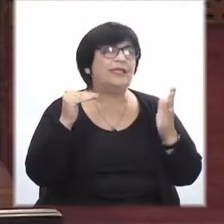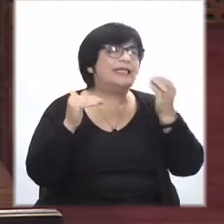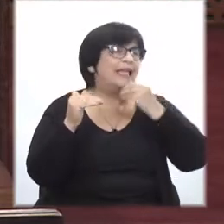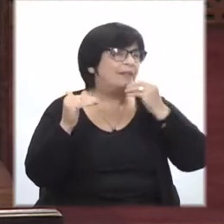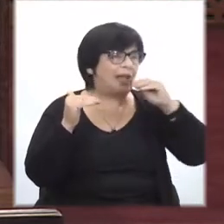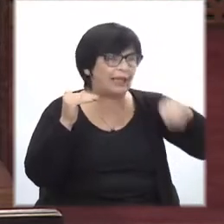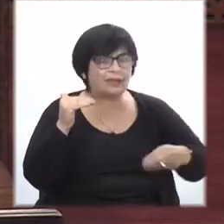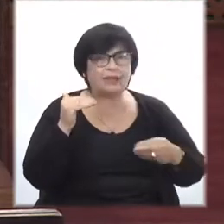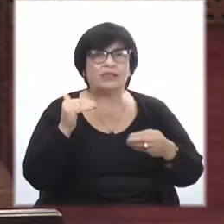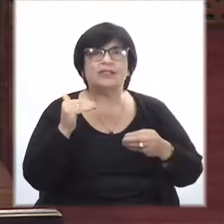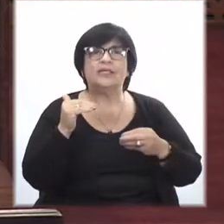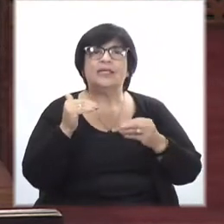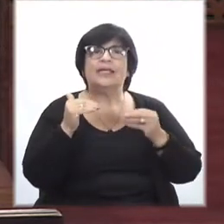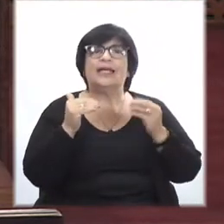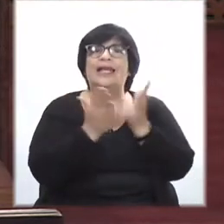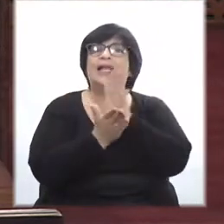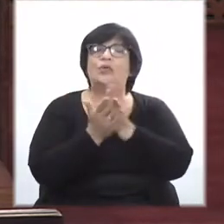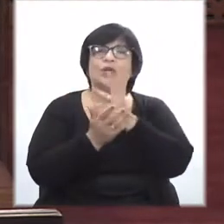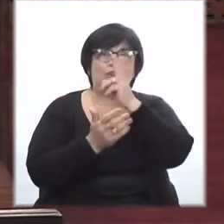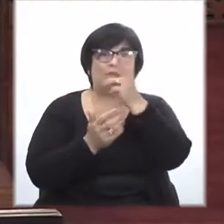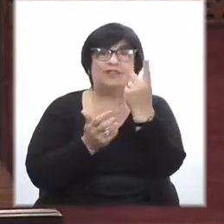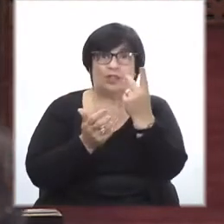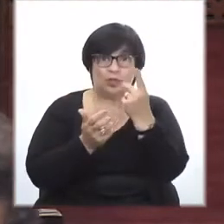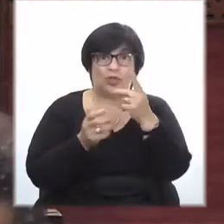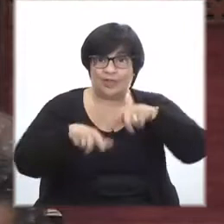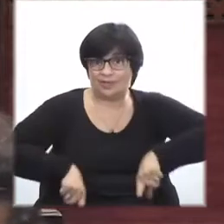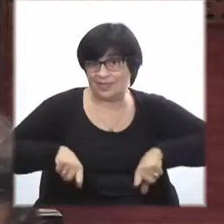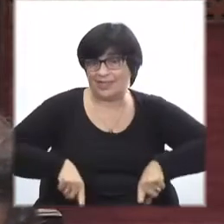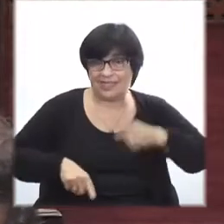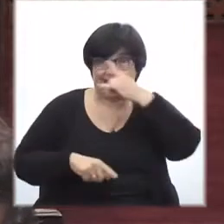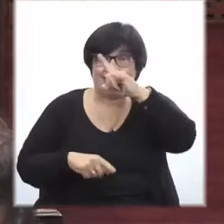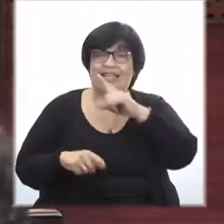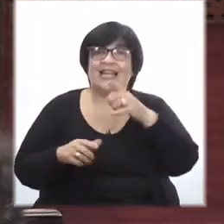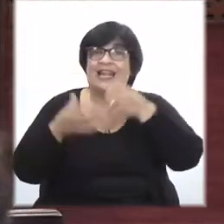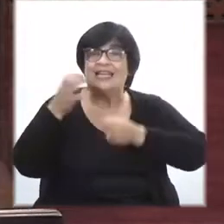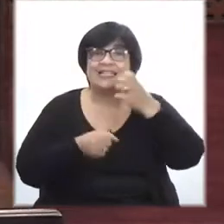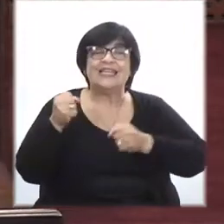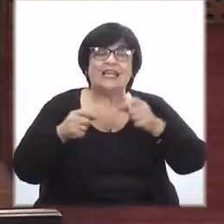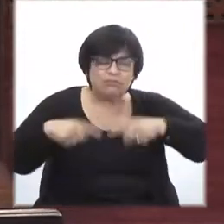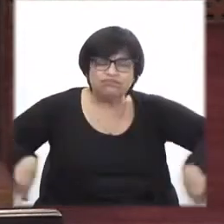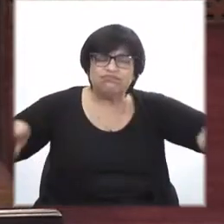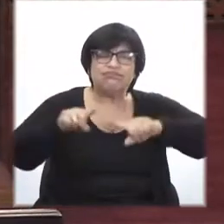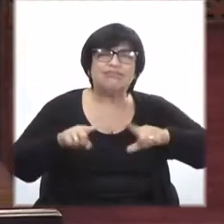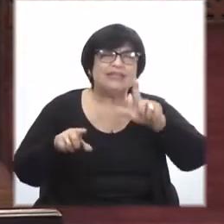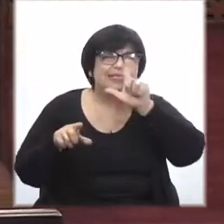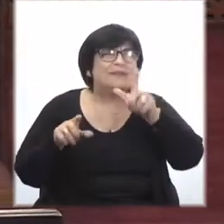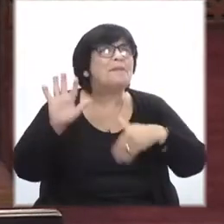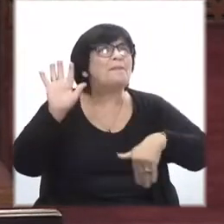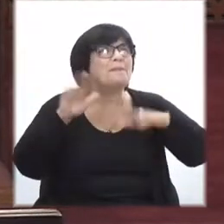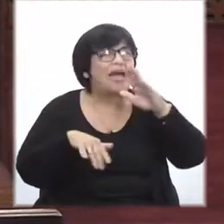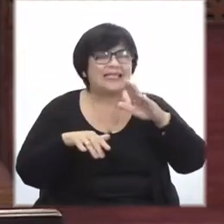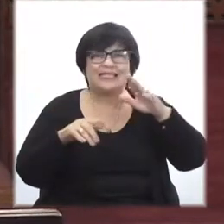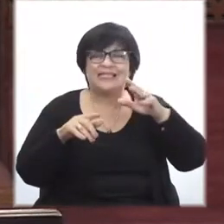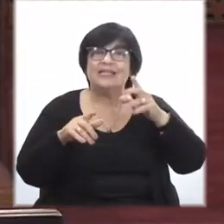del Ministerio de Ganadería 2021, la lechería ocupa 756.800 hectáreas y hay